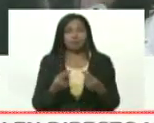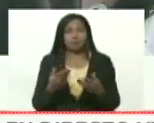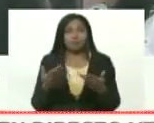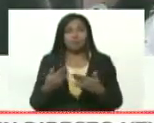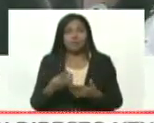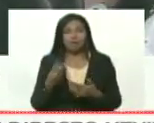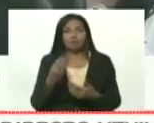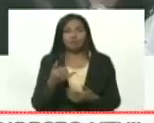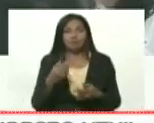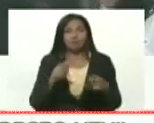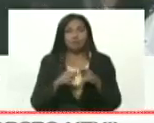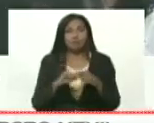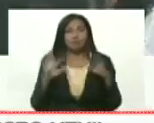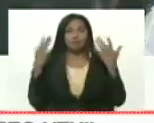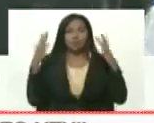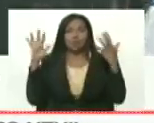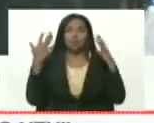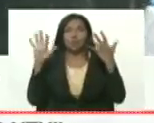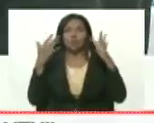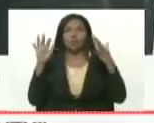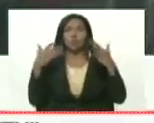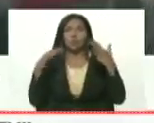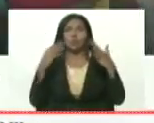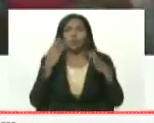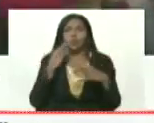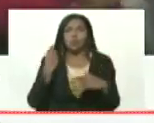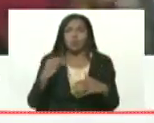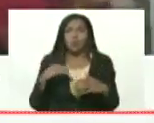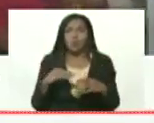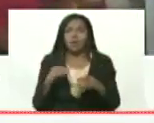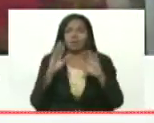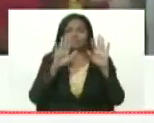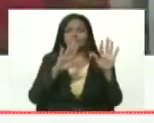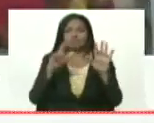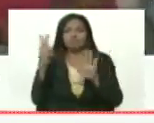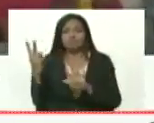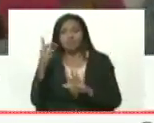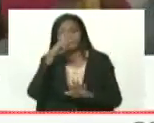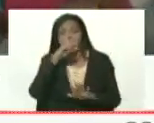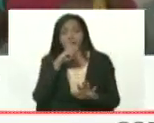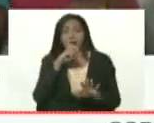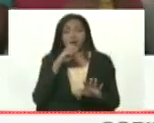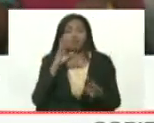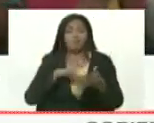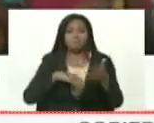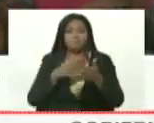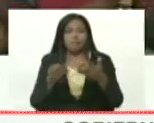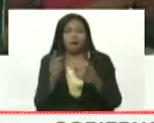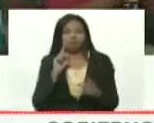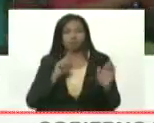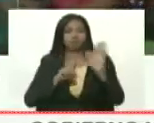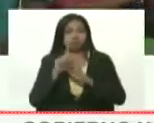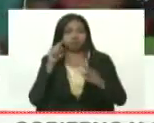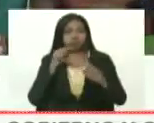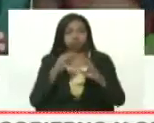teléfono. Gracias, Rancés. Un aplauso a Rancés. Muchas gracias. Joven de 17 años. Matemático